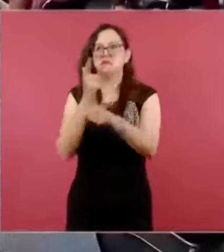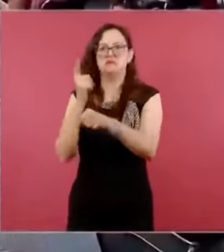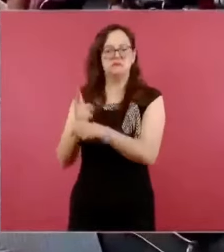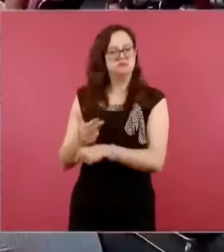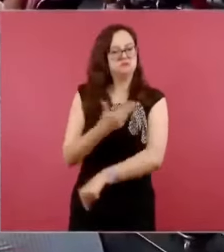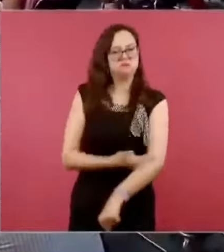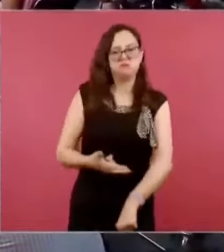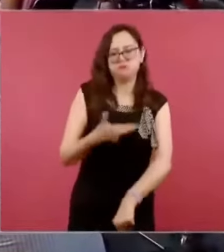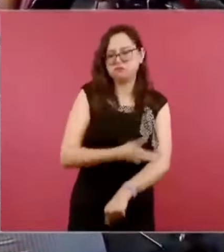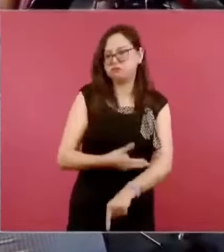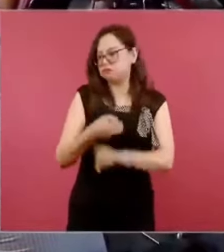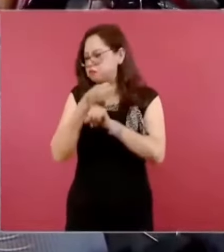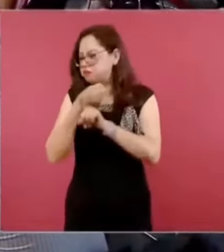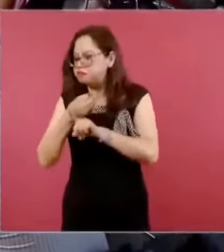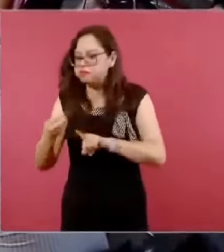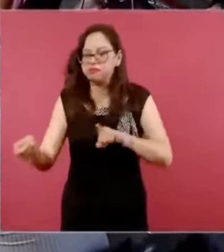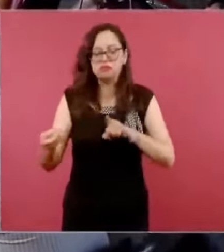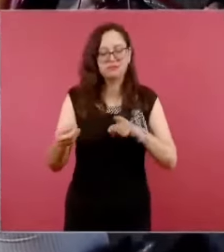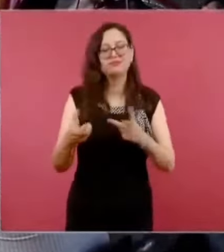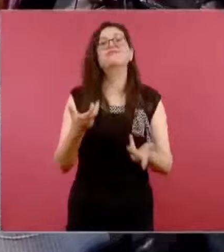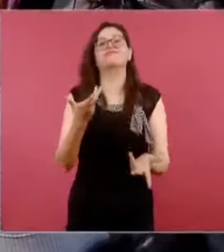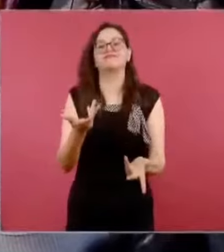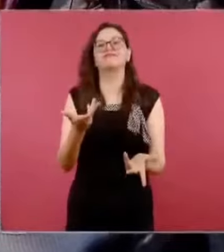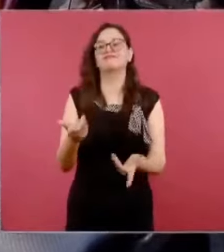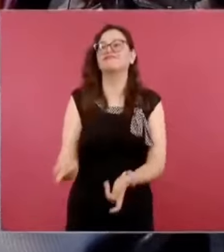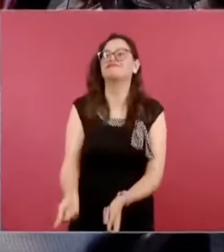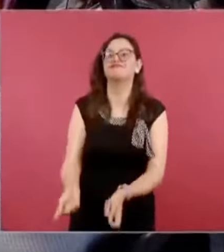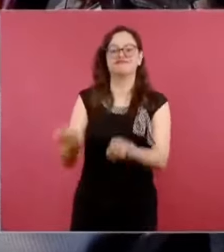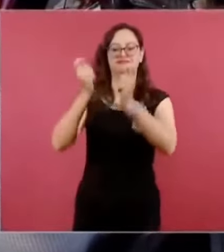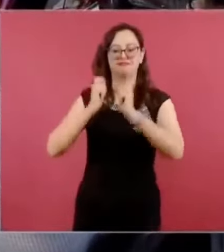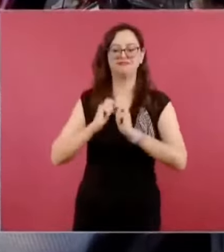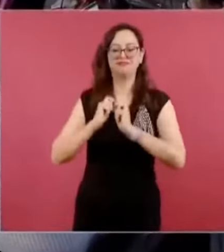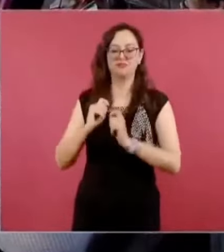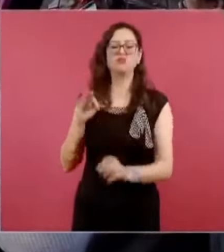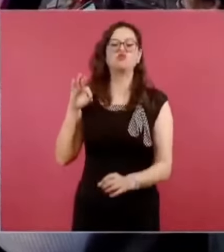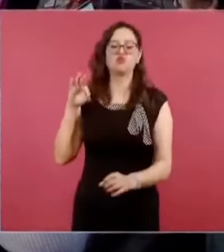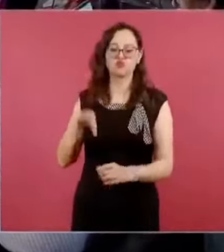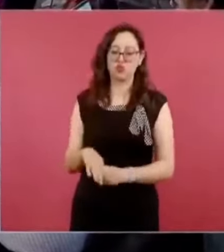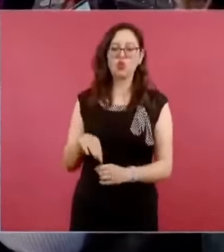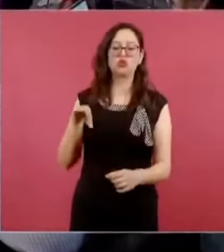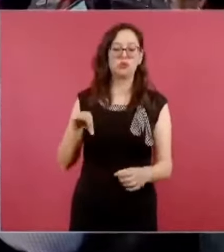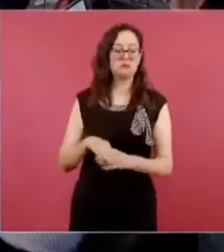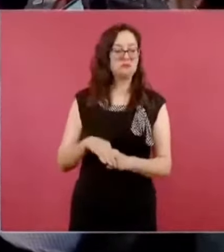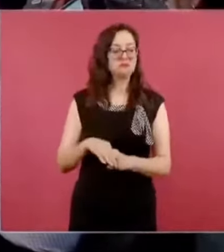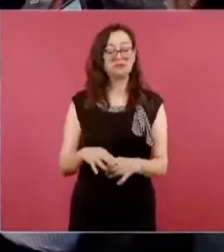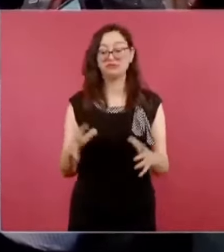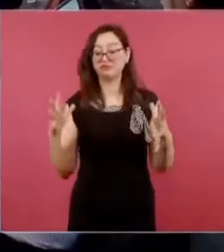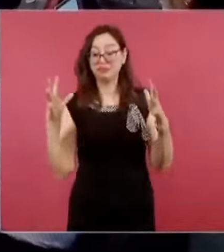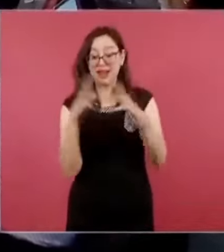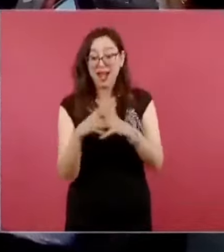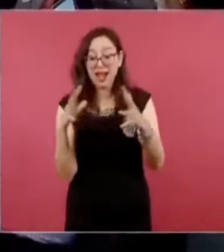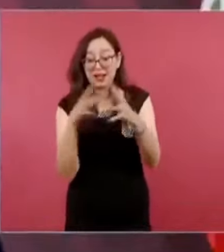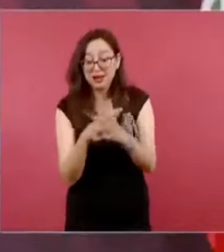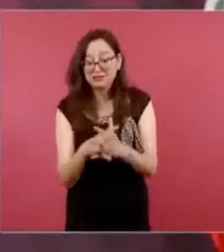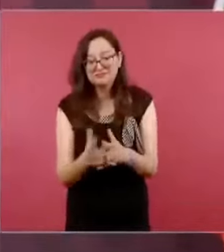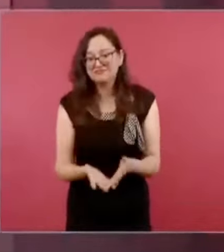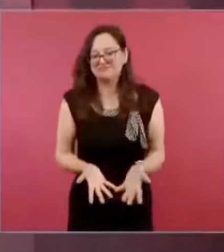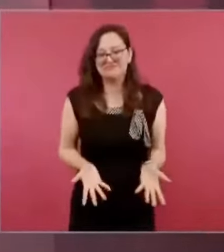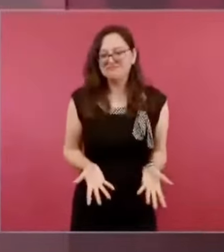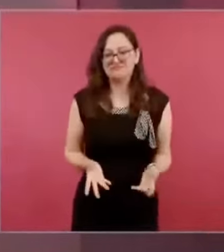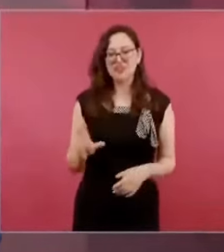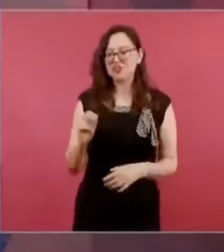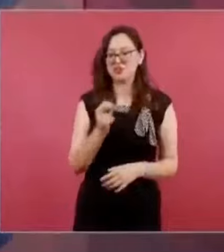Y nosotros entonces decíamos, aunque los dados estén cargados, porque